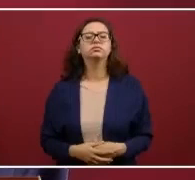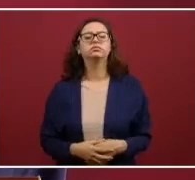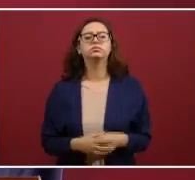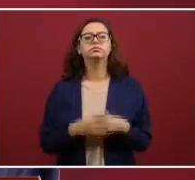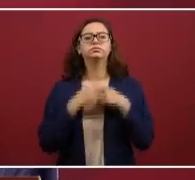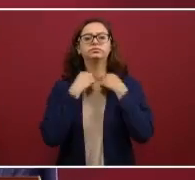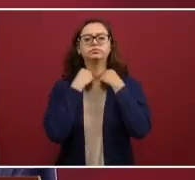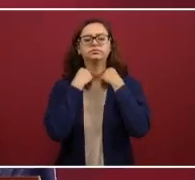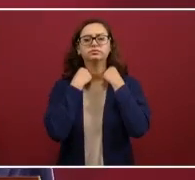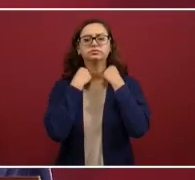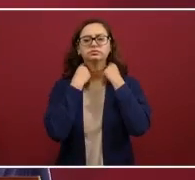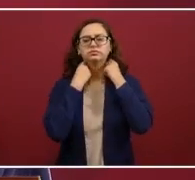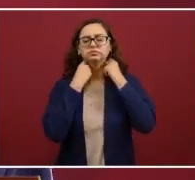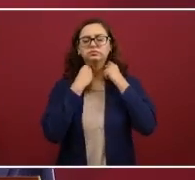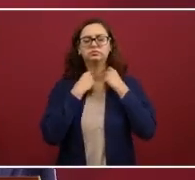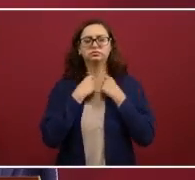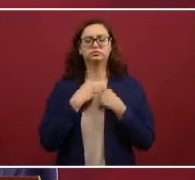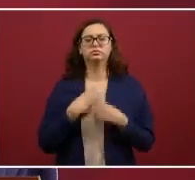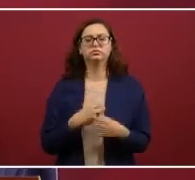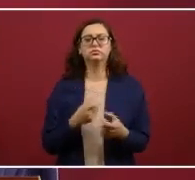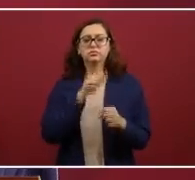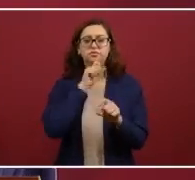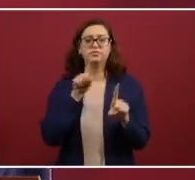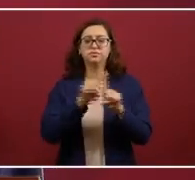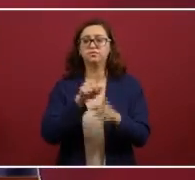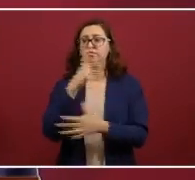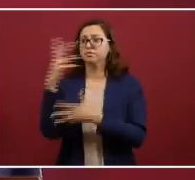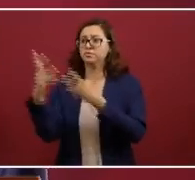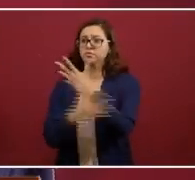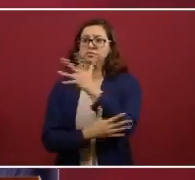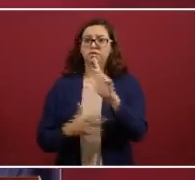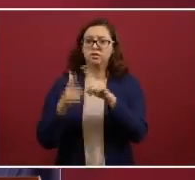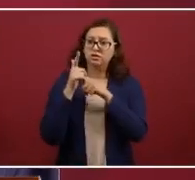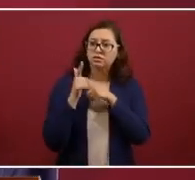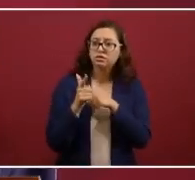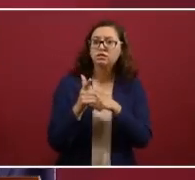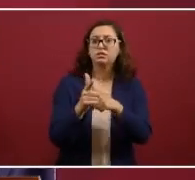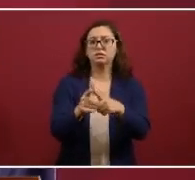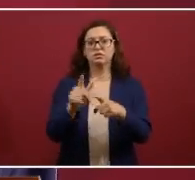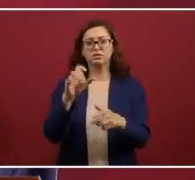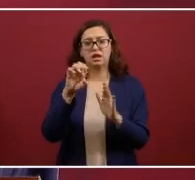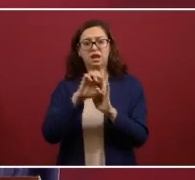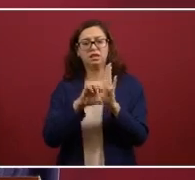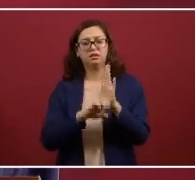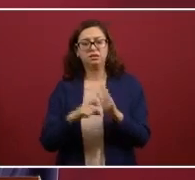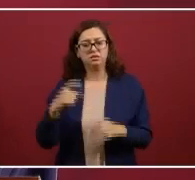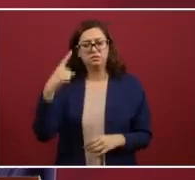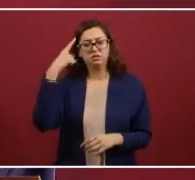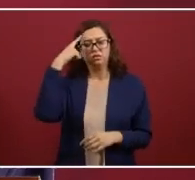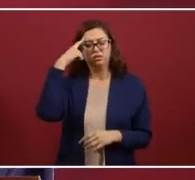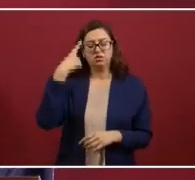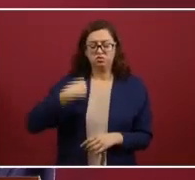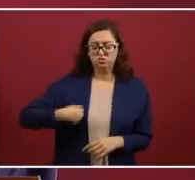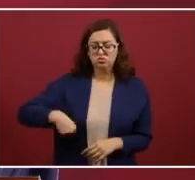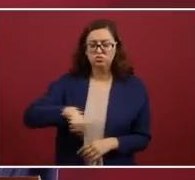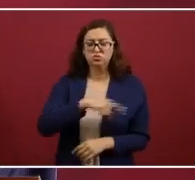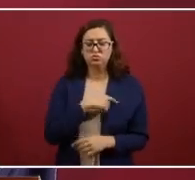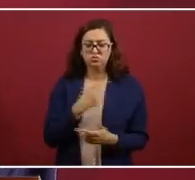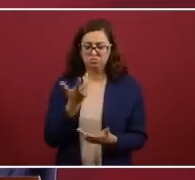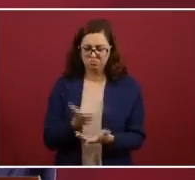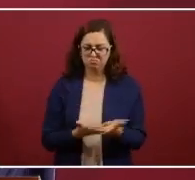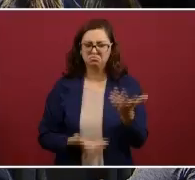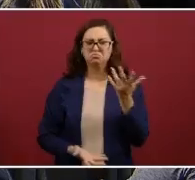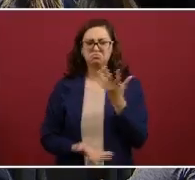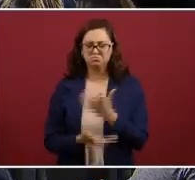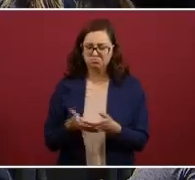y para alcanzar una ciencia para la sustentabilidad con ética y con conciencia. Vamos a procurar resarcir